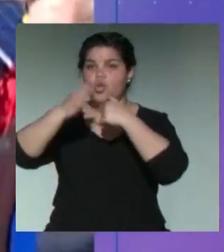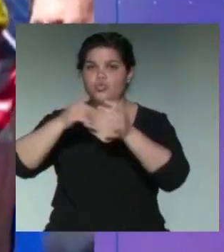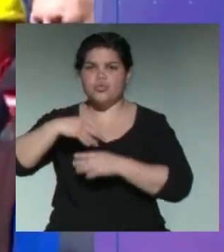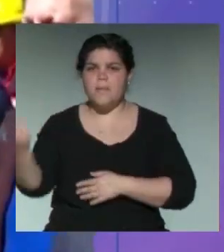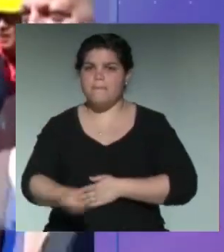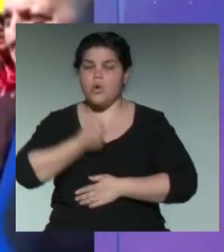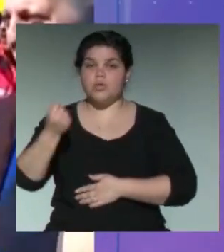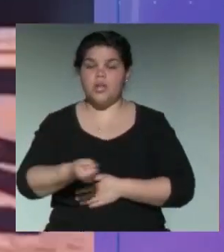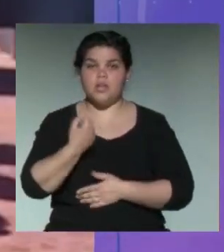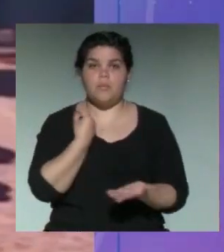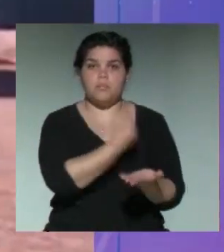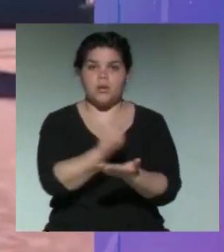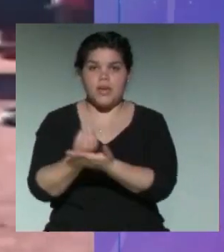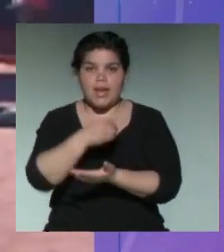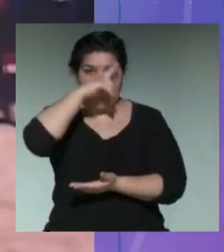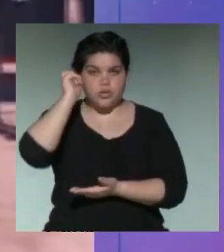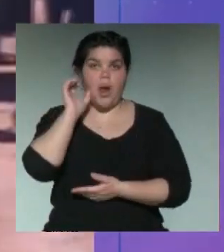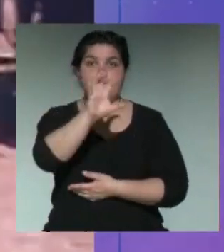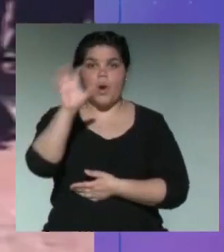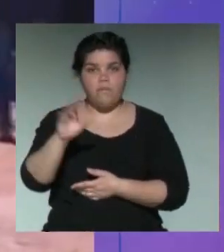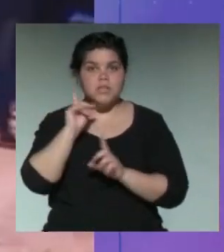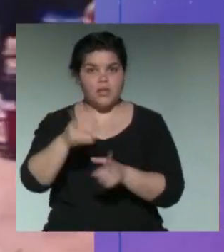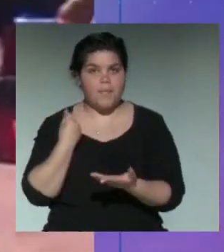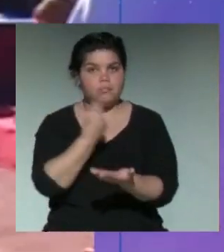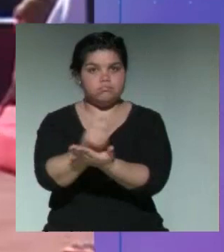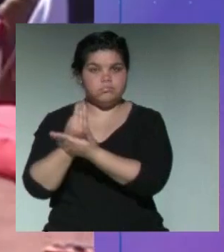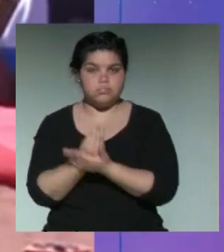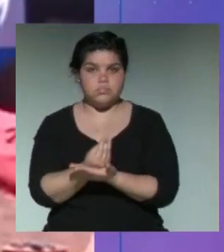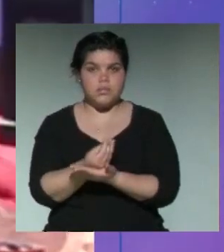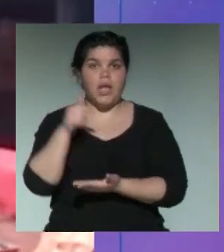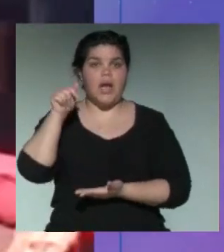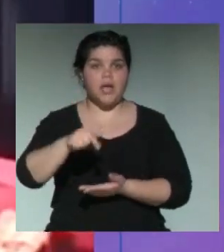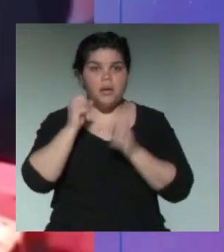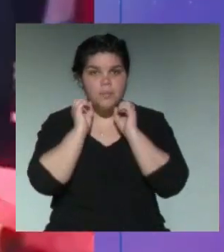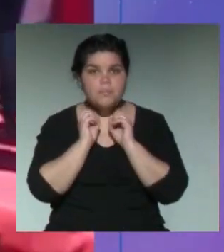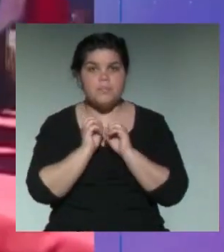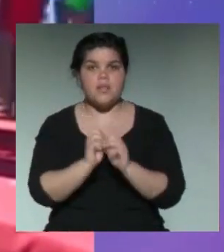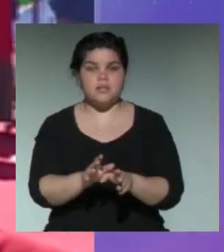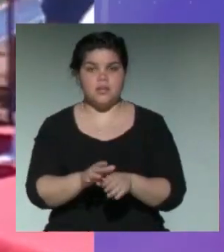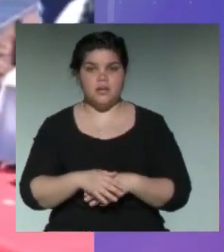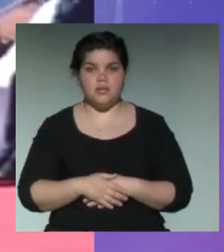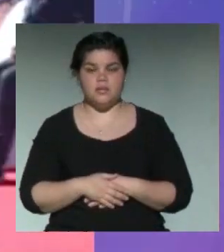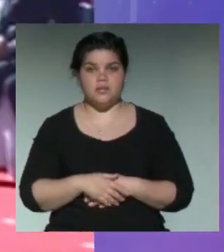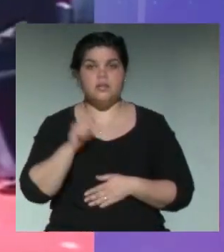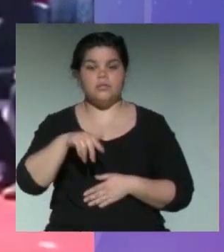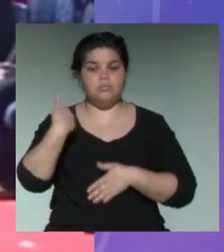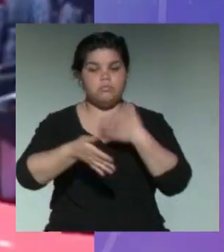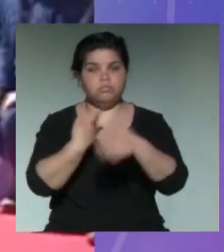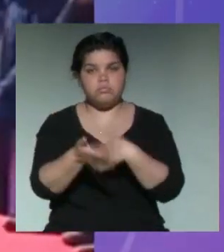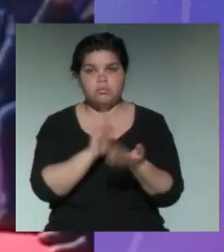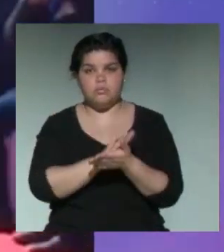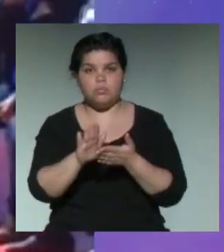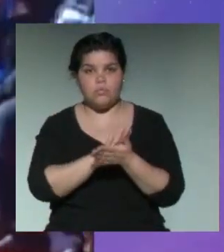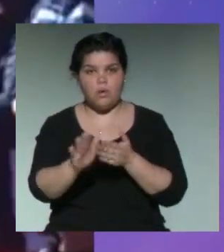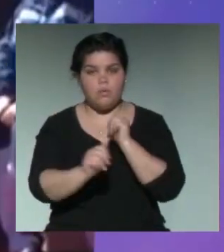funcionarios nacionales como autoridades provinciales dieron el puntapié inicial de lo que será la nueva planta